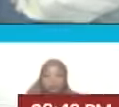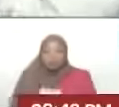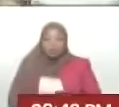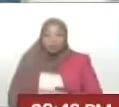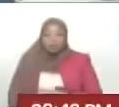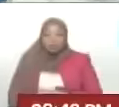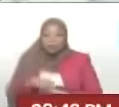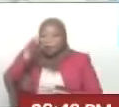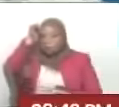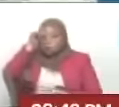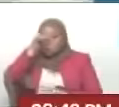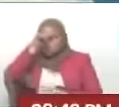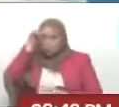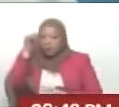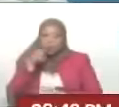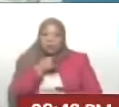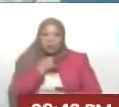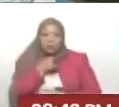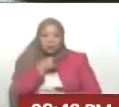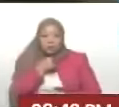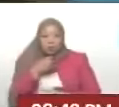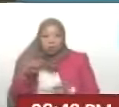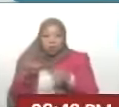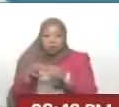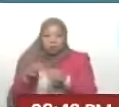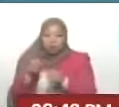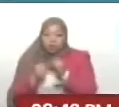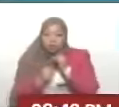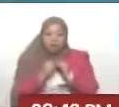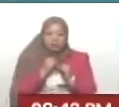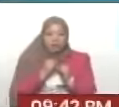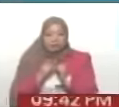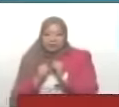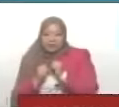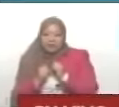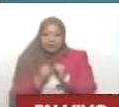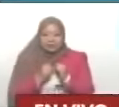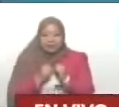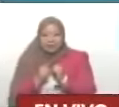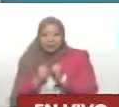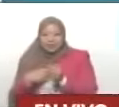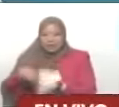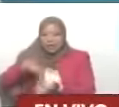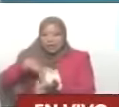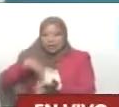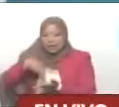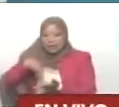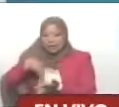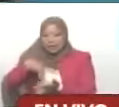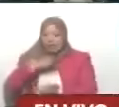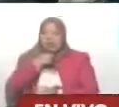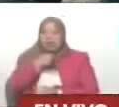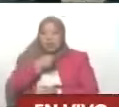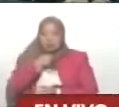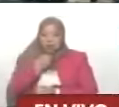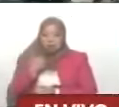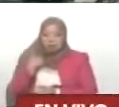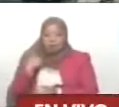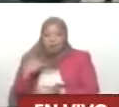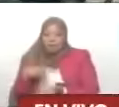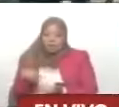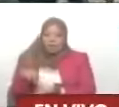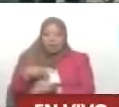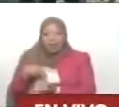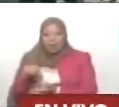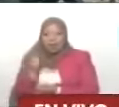domingos, pero en el grupo de bailarines. ¿Ah? Yo gozaría un pullero bailando al lado de ustedes